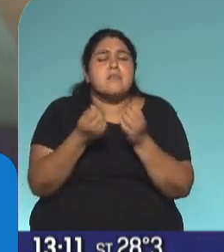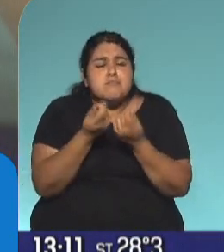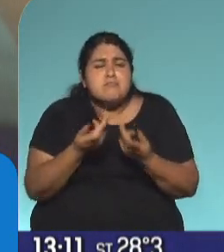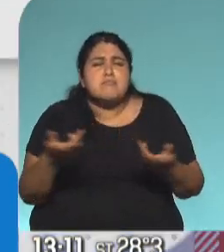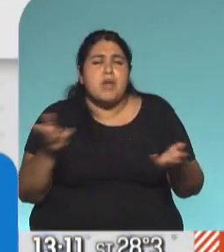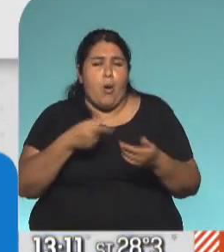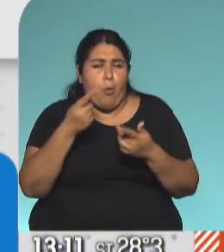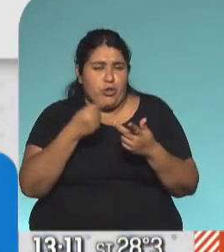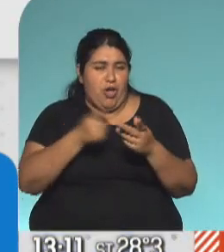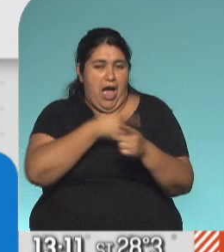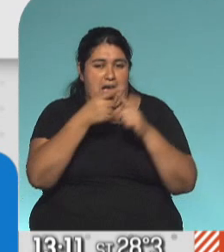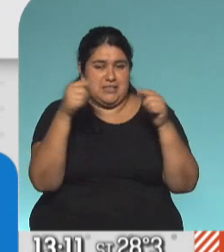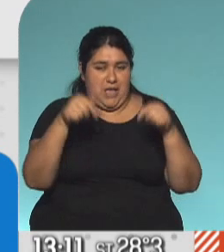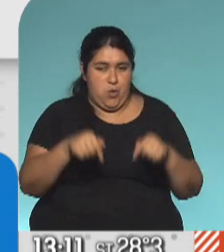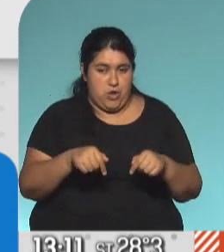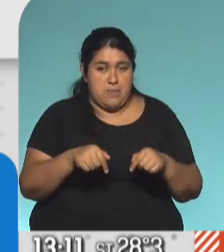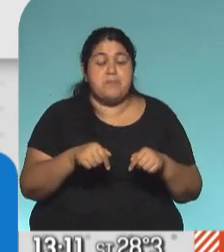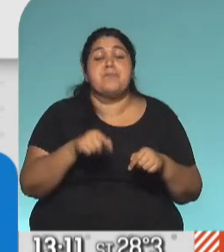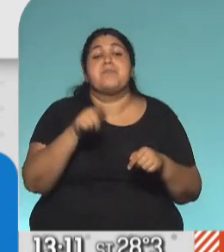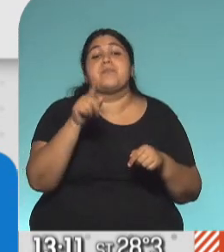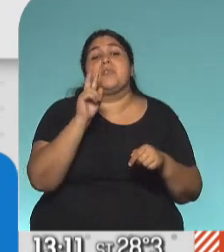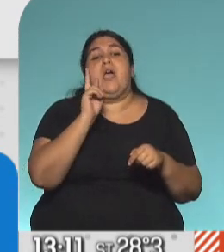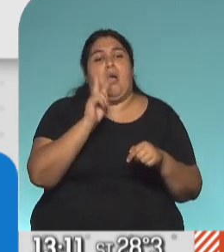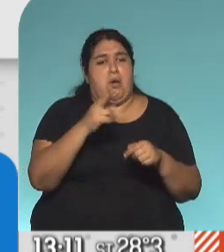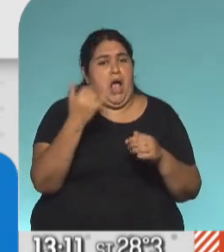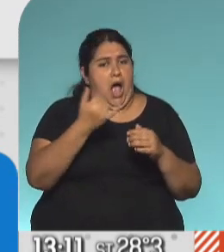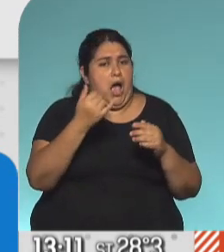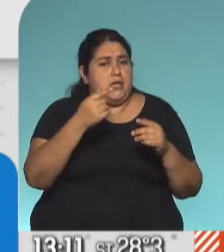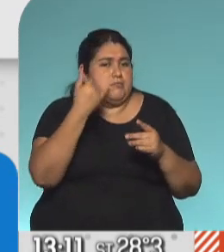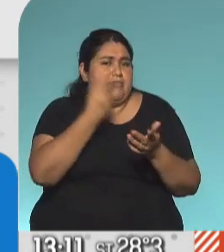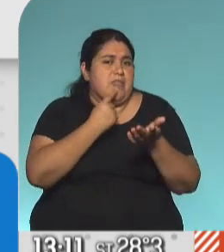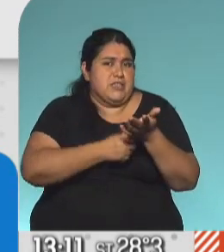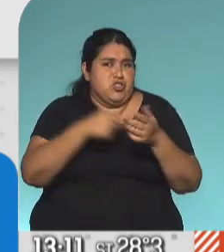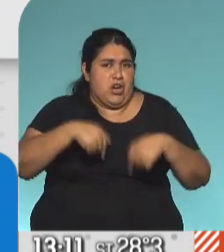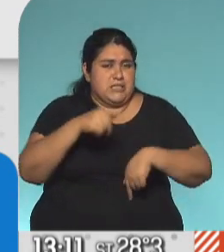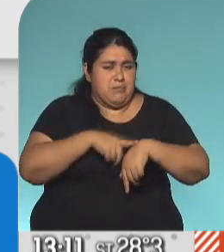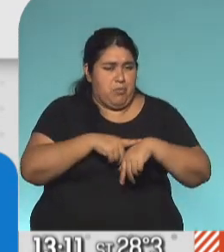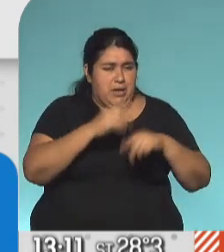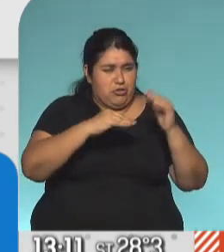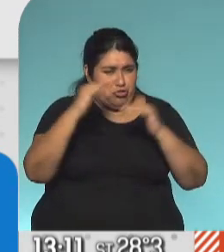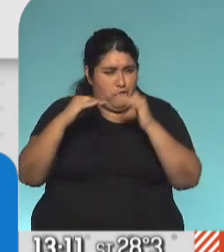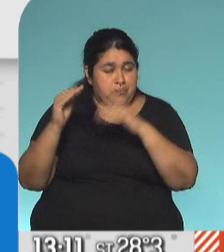los votos hasta el momento, porque como decimos se está definiendo en este momento.